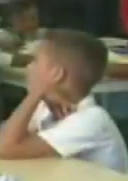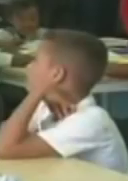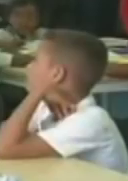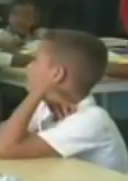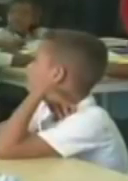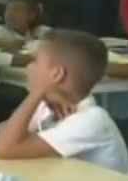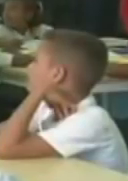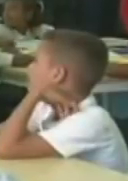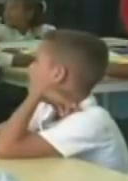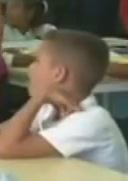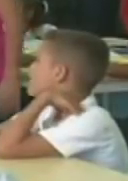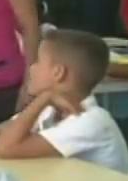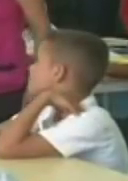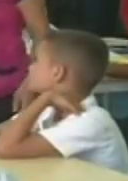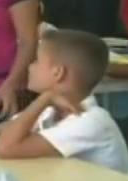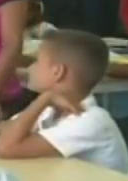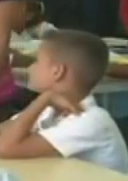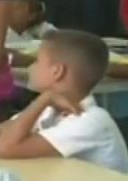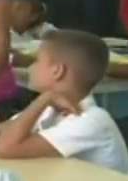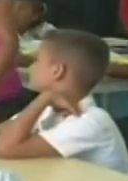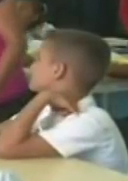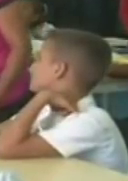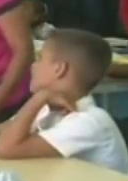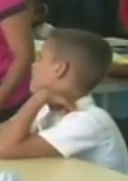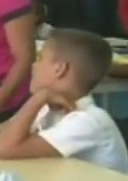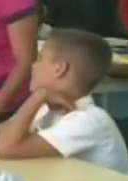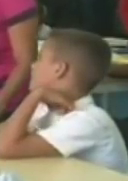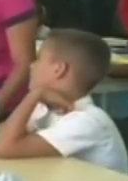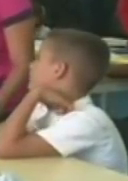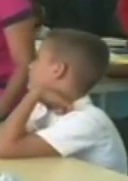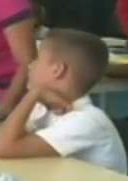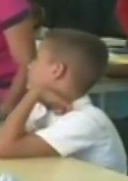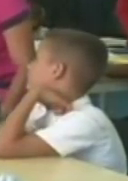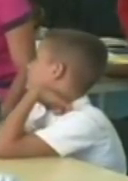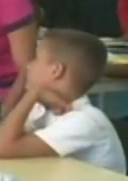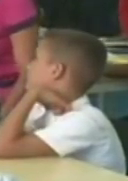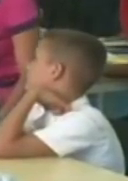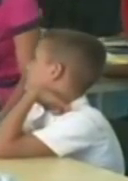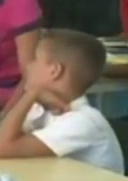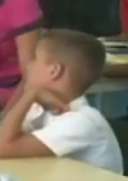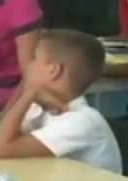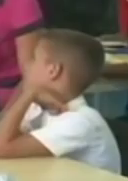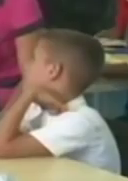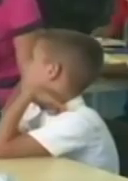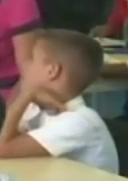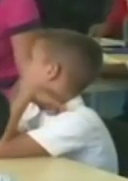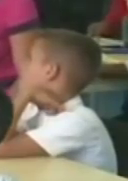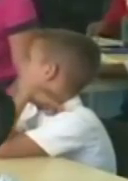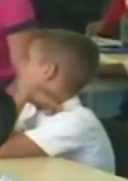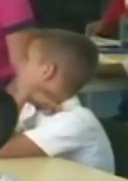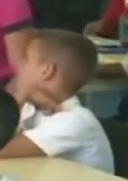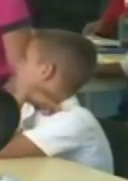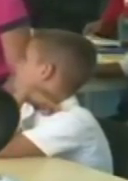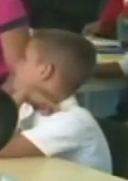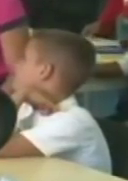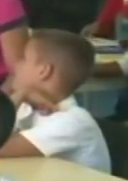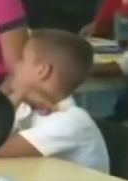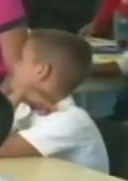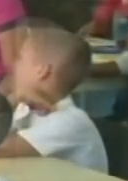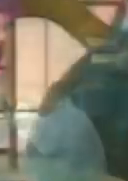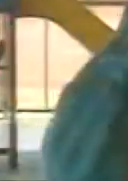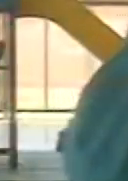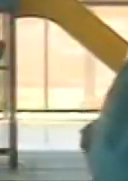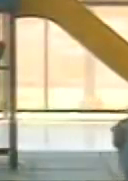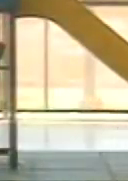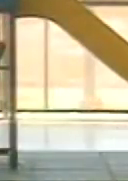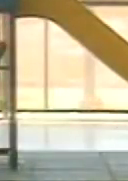los excluidos, que creen los sectores vulnerables, se hace posible que podamos atender a más de 30 escuelas